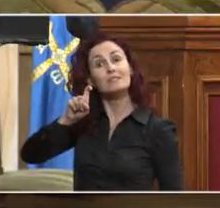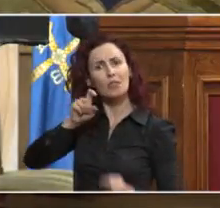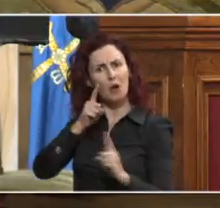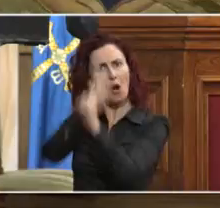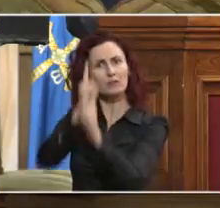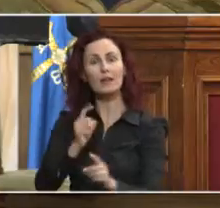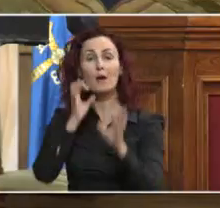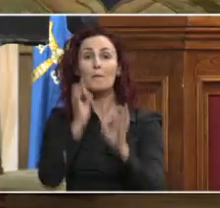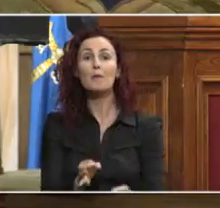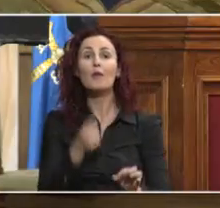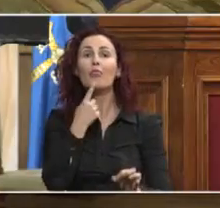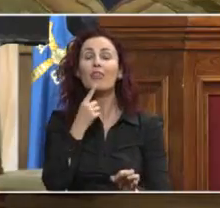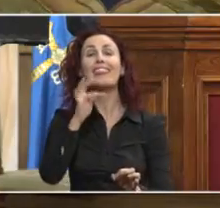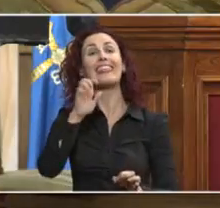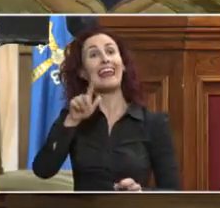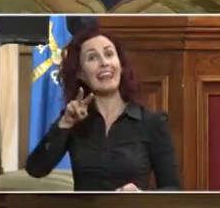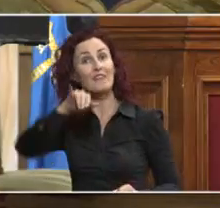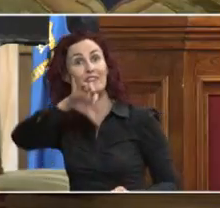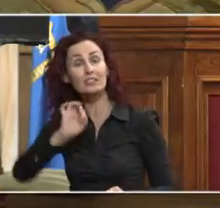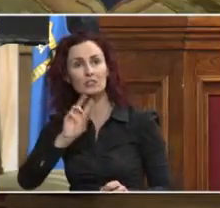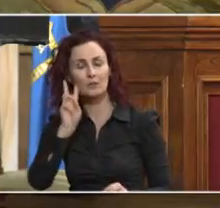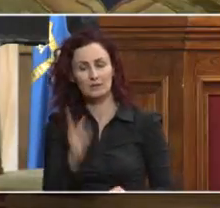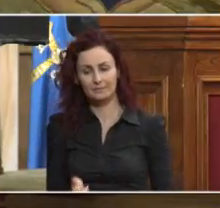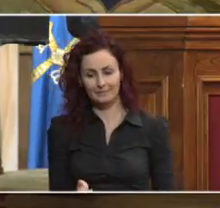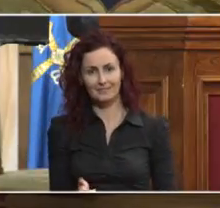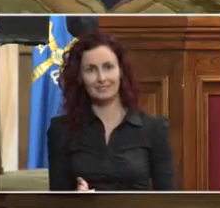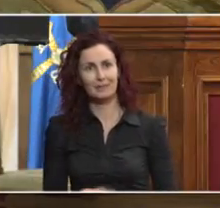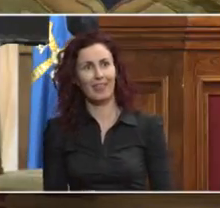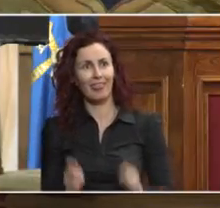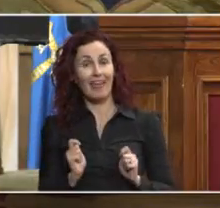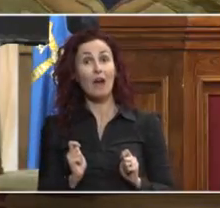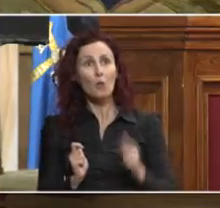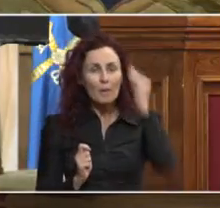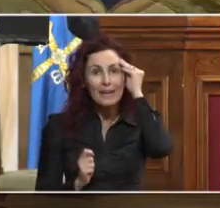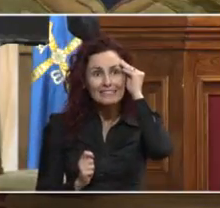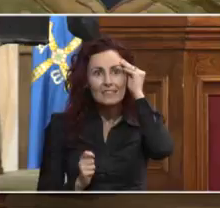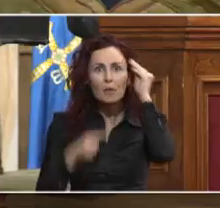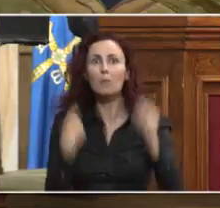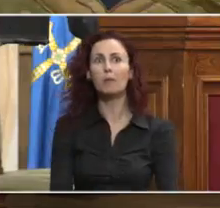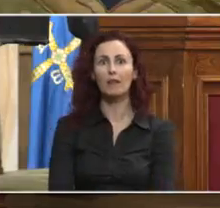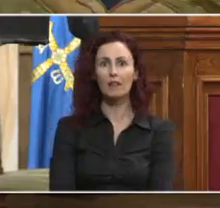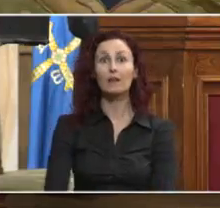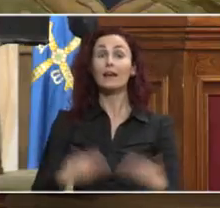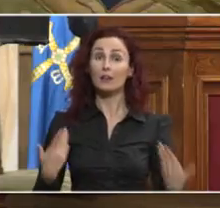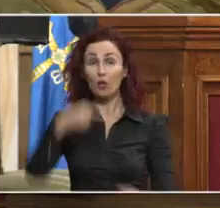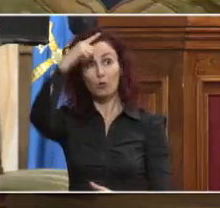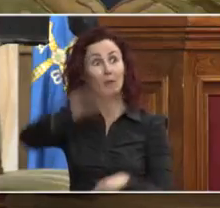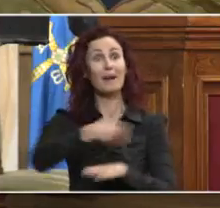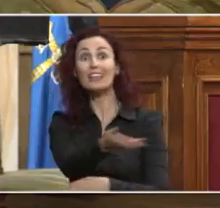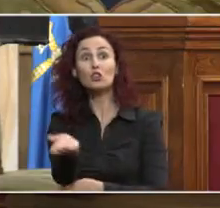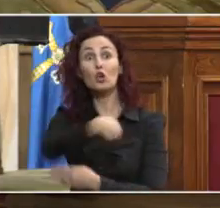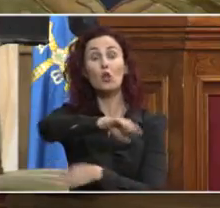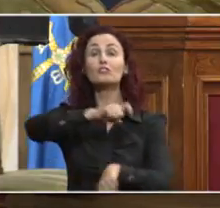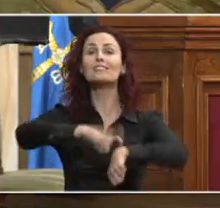Denuncia que el canal Televisio se esconde en nuestro mando a distancia para ofrecernos El que piensa, pierde, y Cultura para todos en